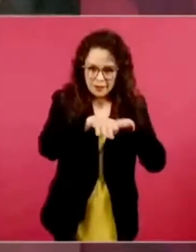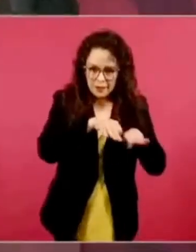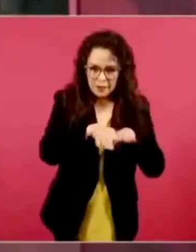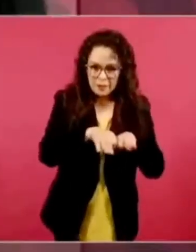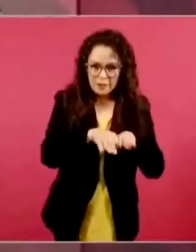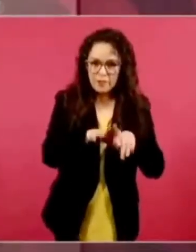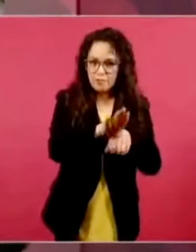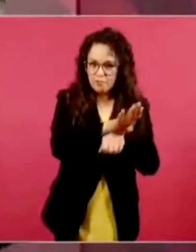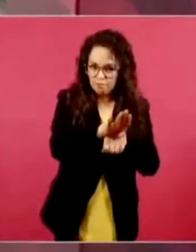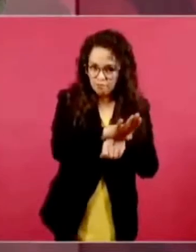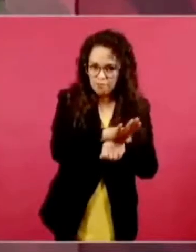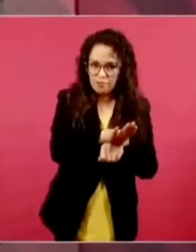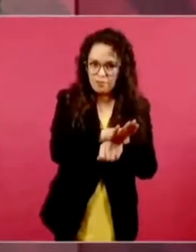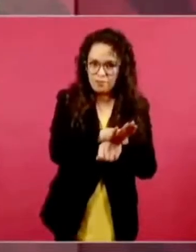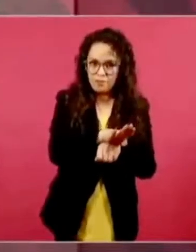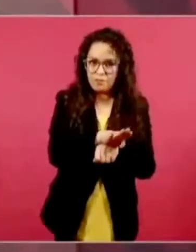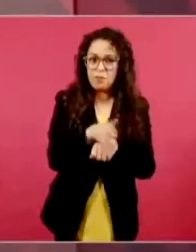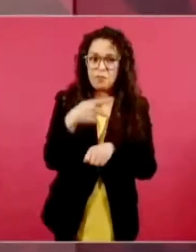estos atracaban.